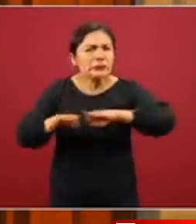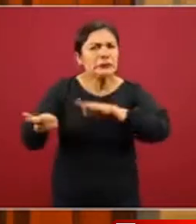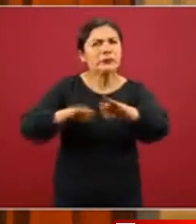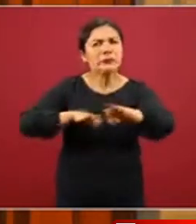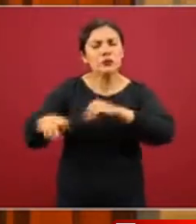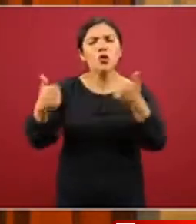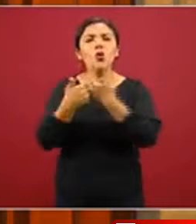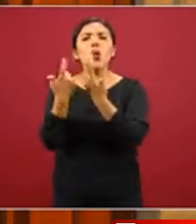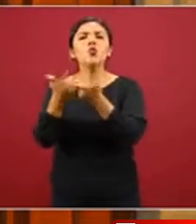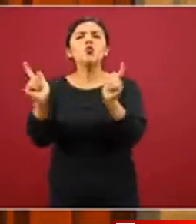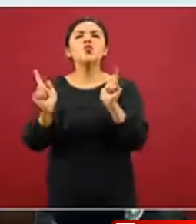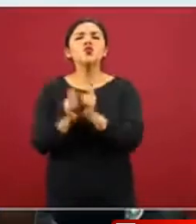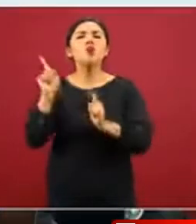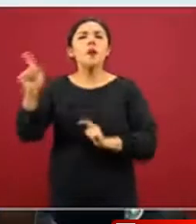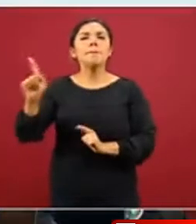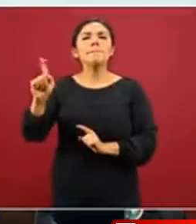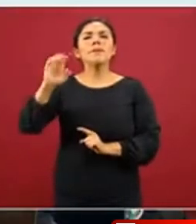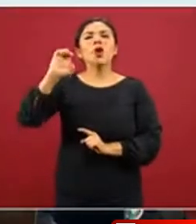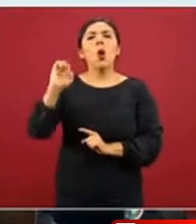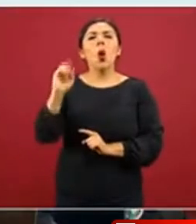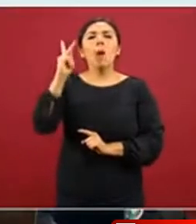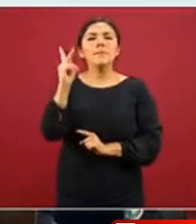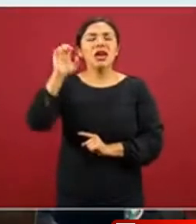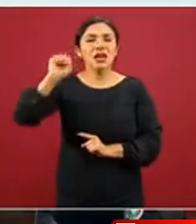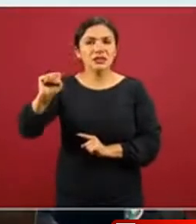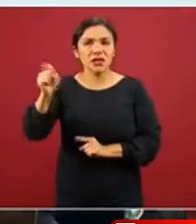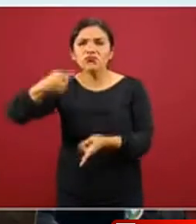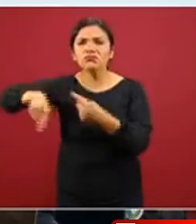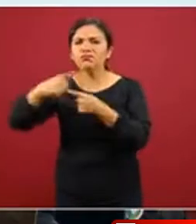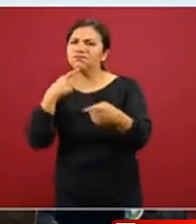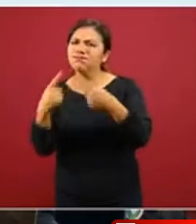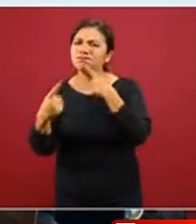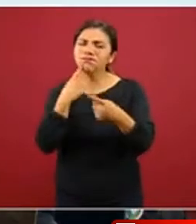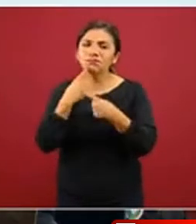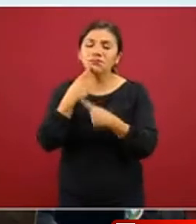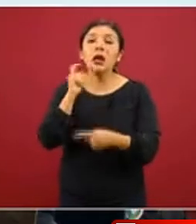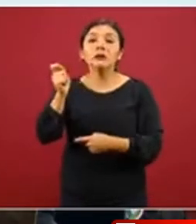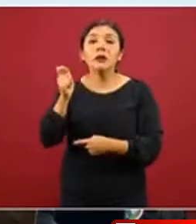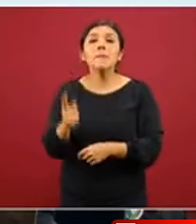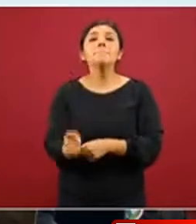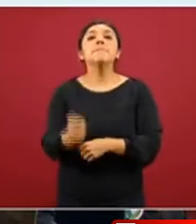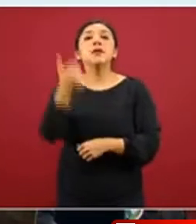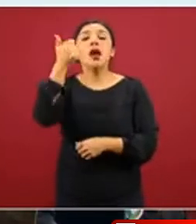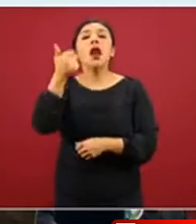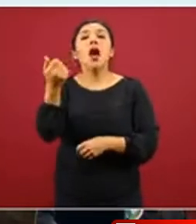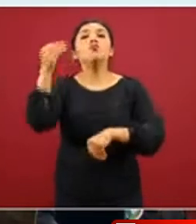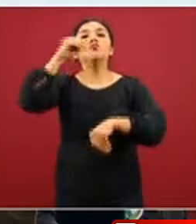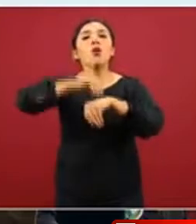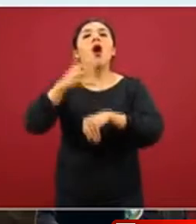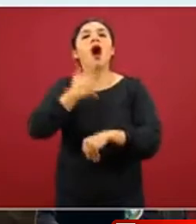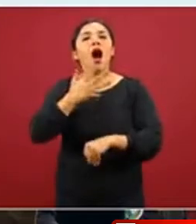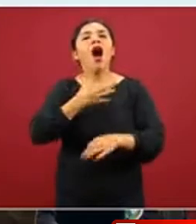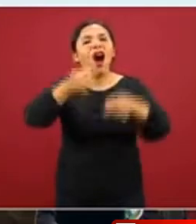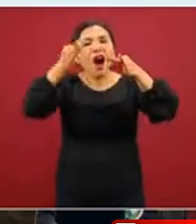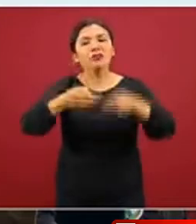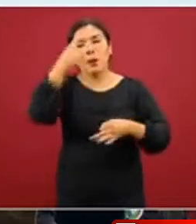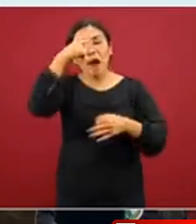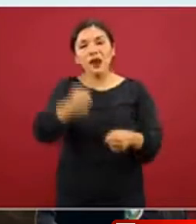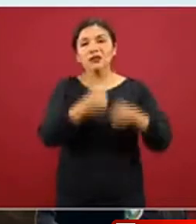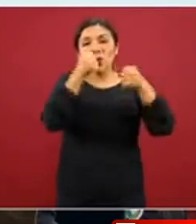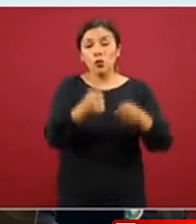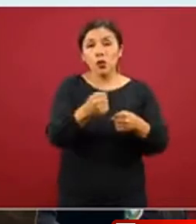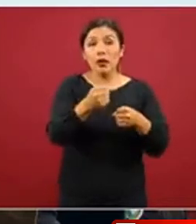con el grupo de la Organización Panamericana de la Salud y obtuvimos un primer índice de seguridad. Fue hasta